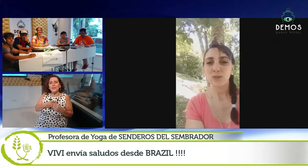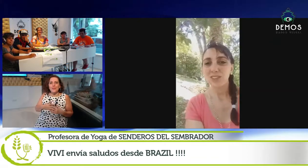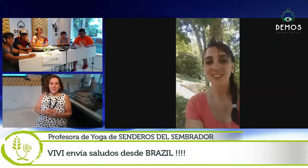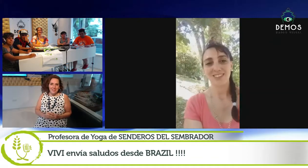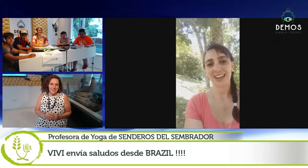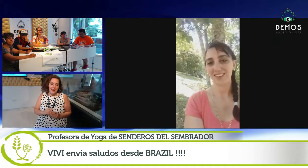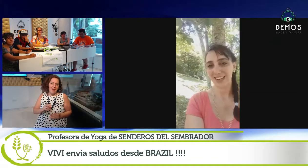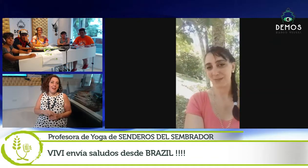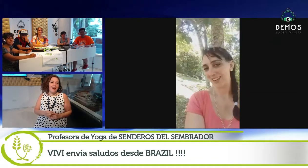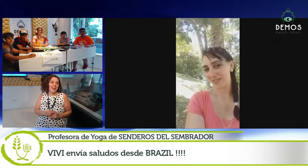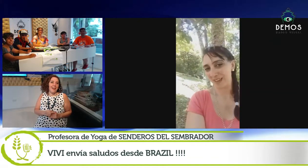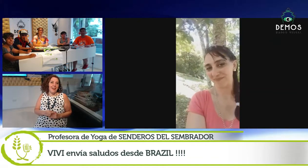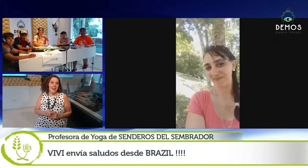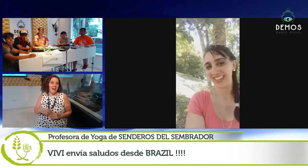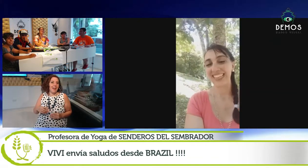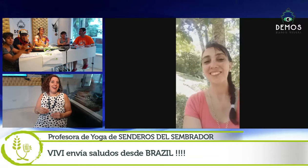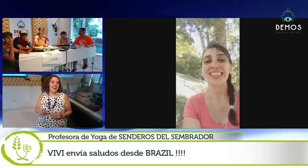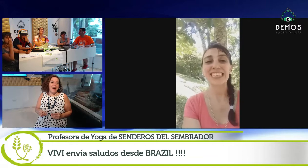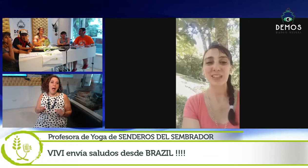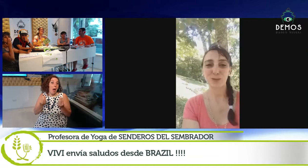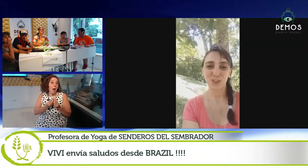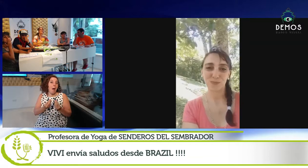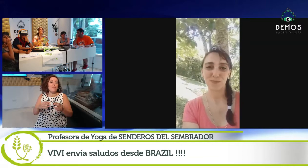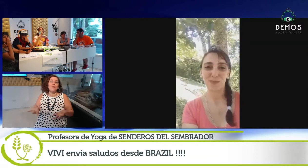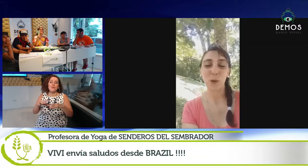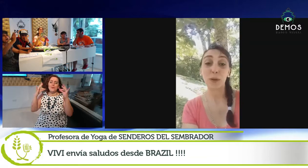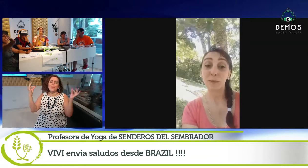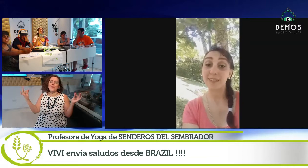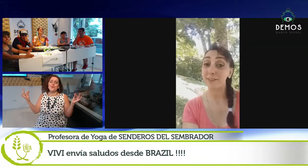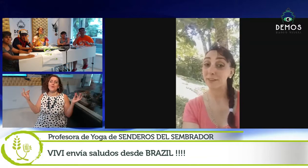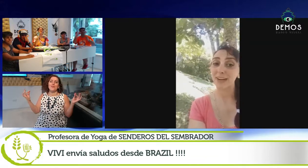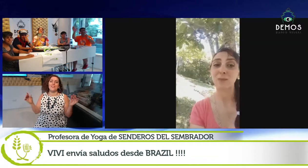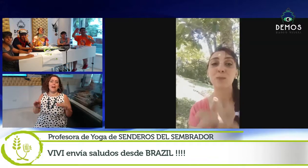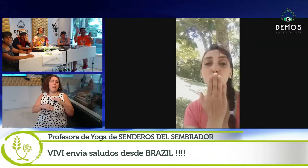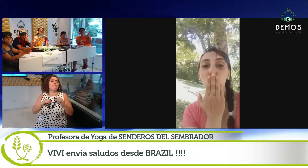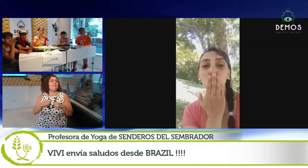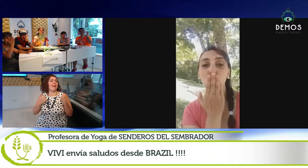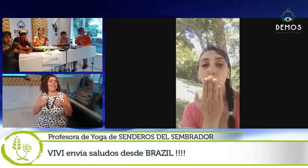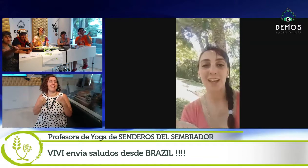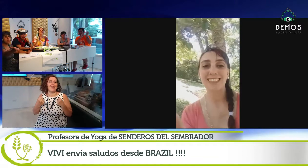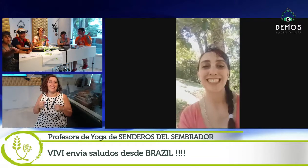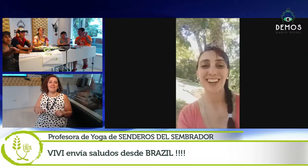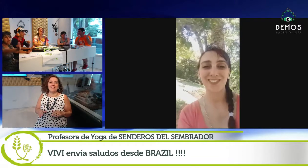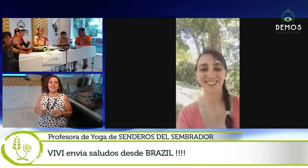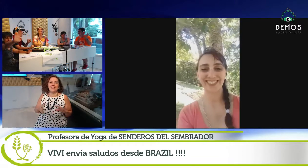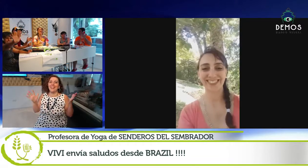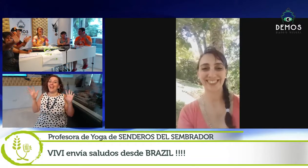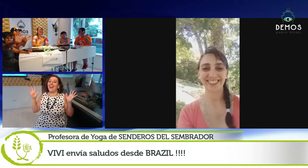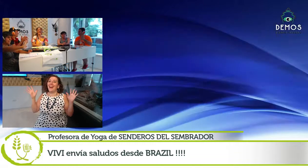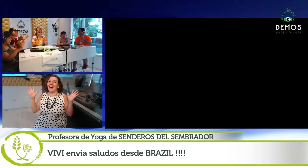hagan mucho yoga con Emilio también. Emilio, diviértanse está mucho. Está. Nos vemos en febrero. Chao.